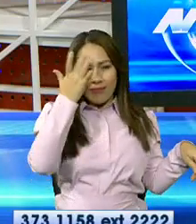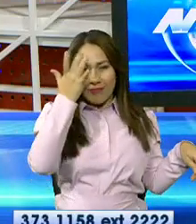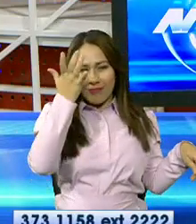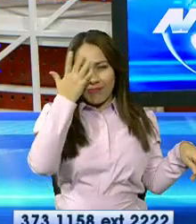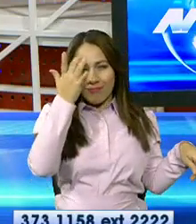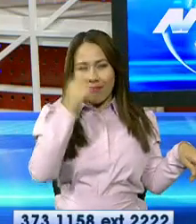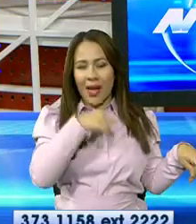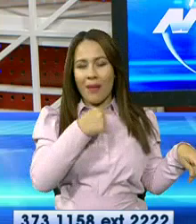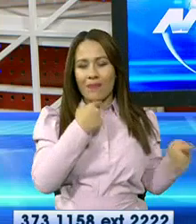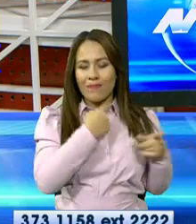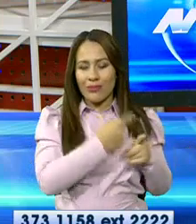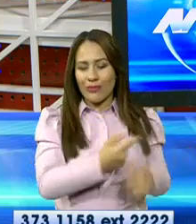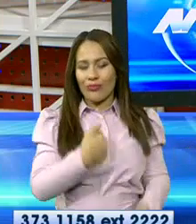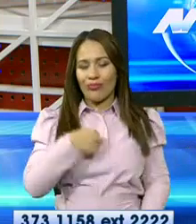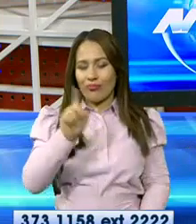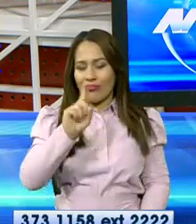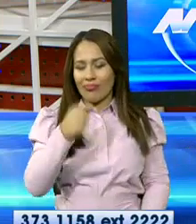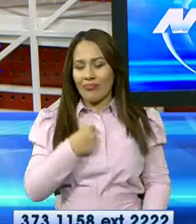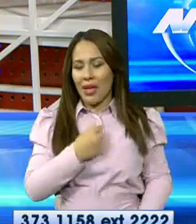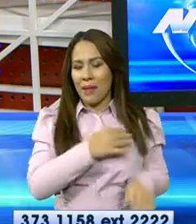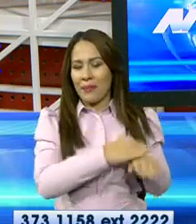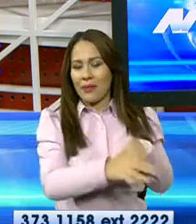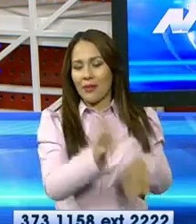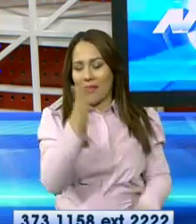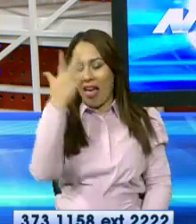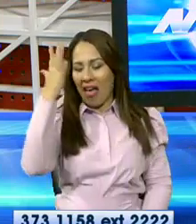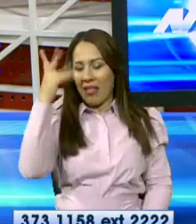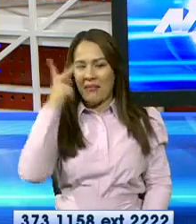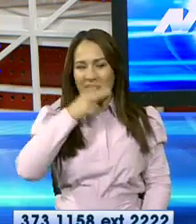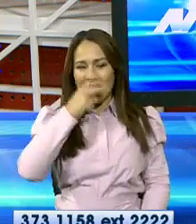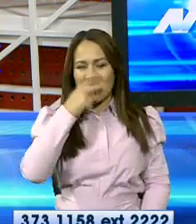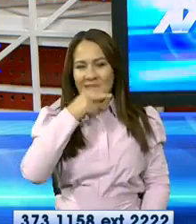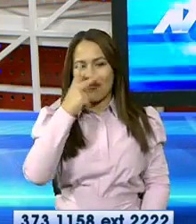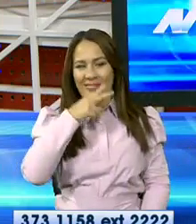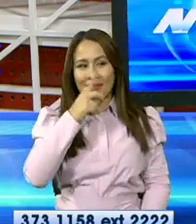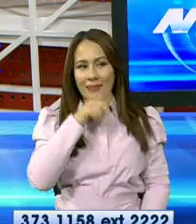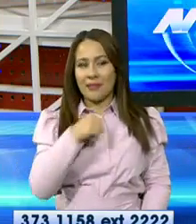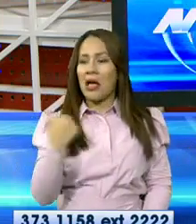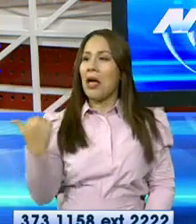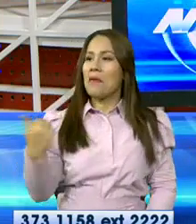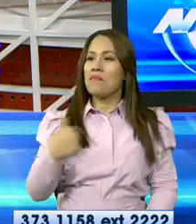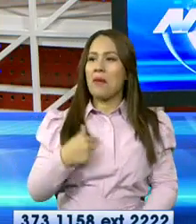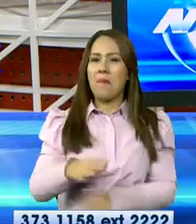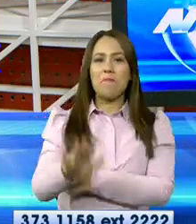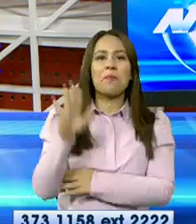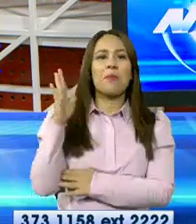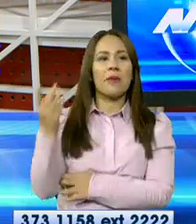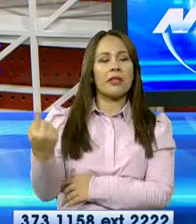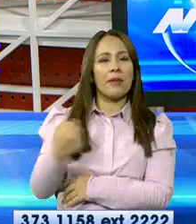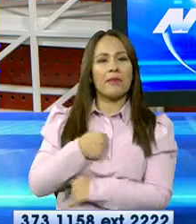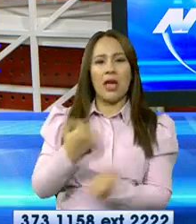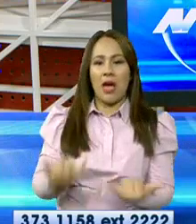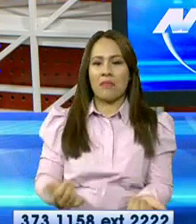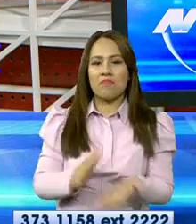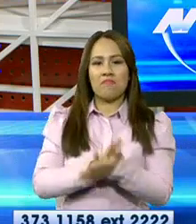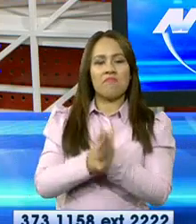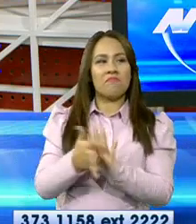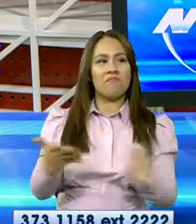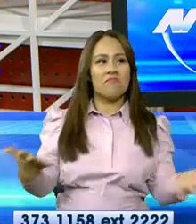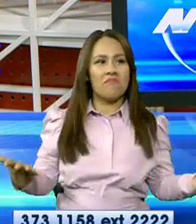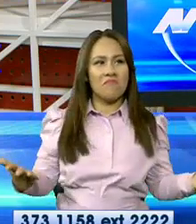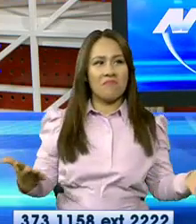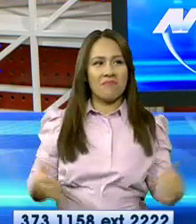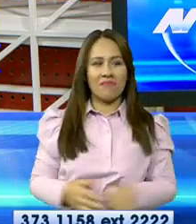Por Dios. Déjela, bueno, ¿qué le podemos bien, hacer? Bien, ¿qué le bien. Podemos hacer? El hombre primero promete algo y luego no pasa nada. Yo pongo